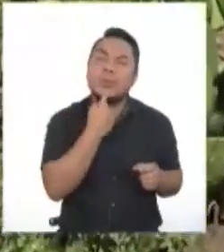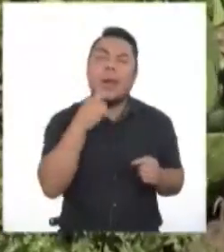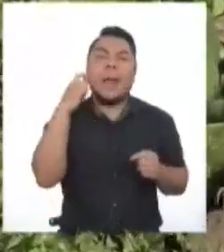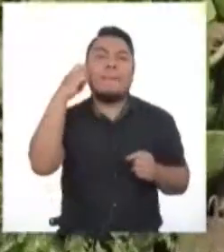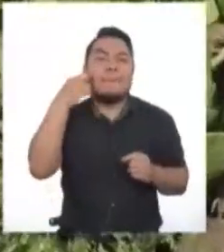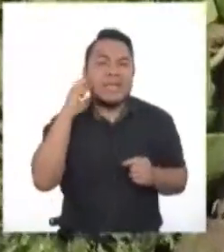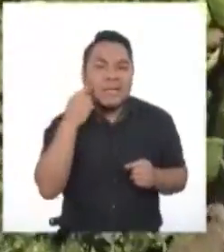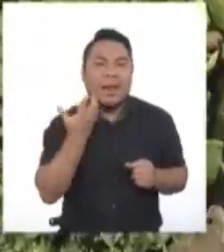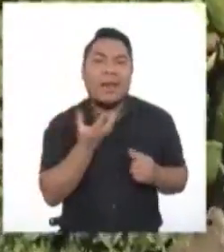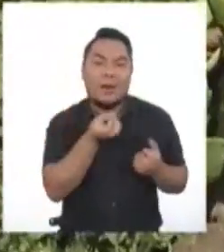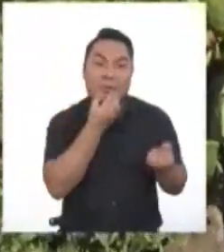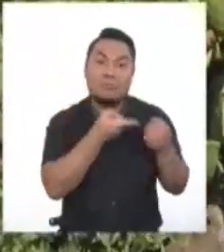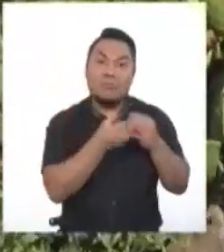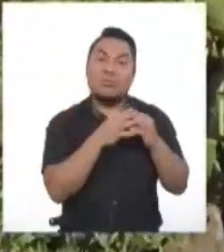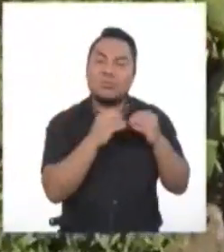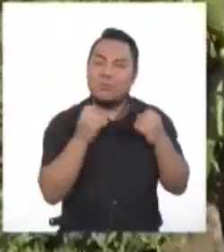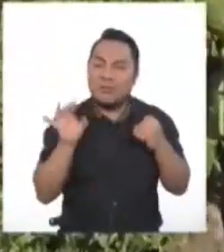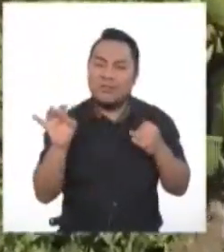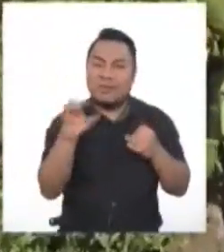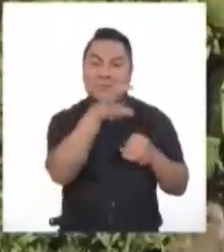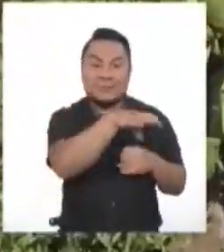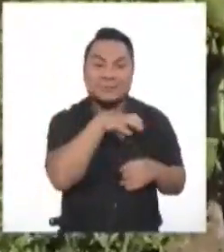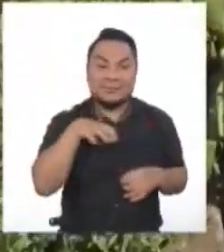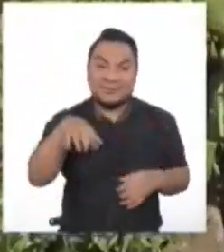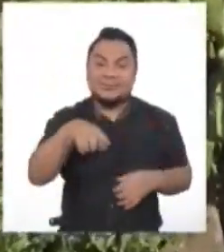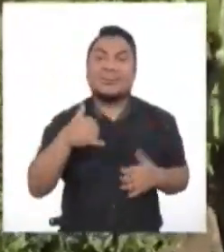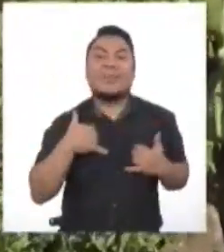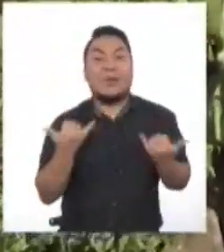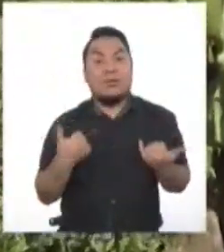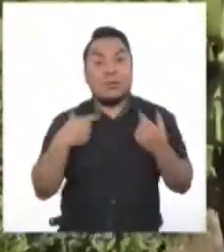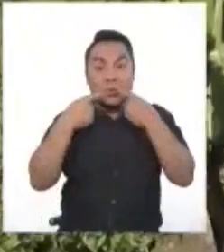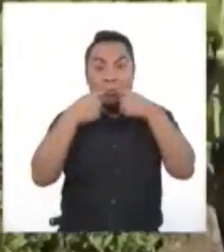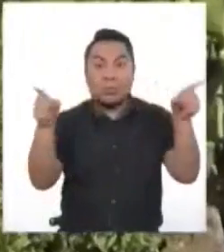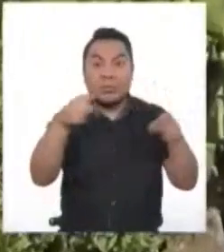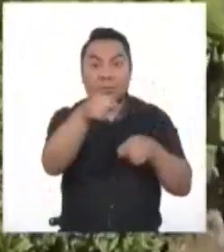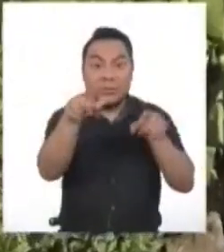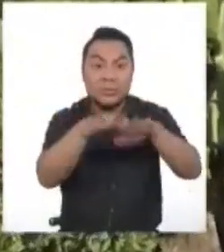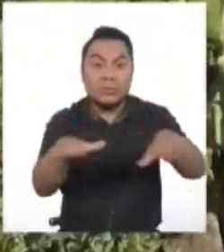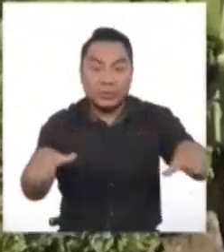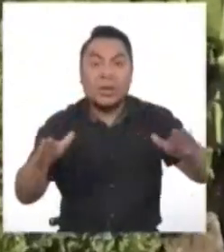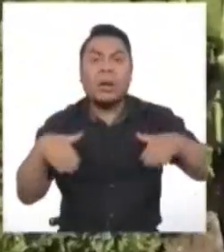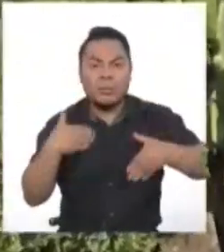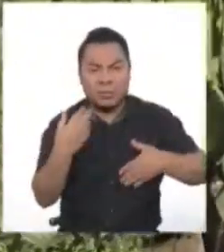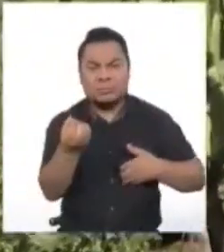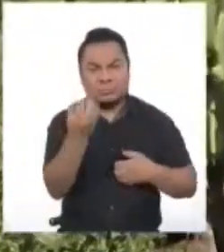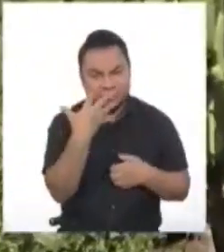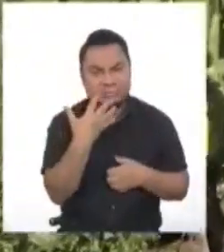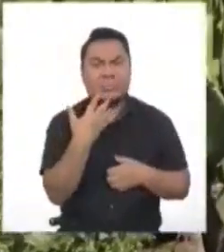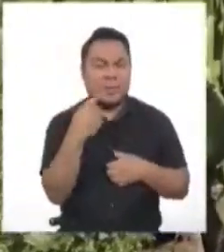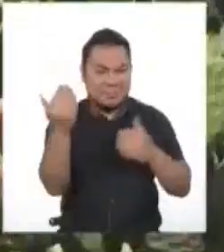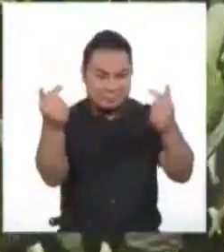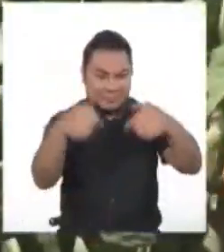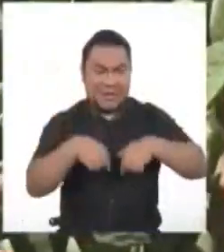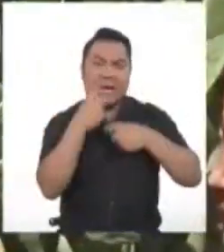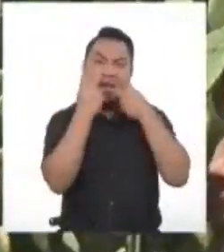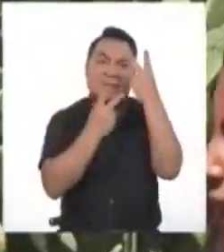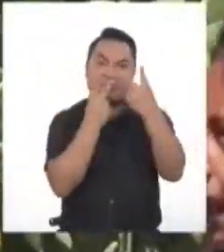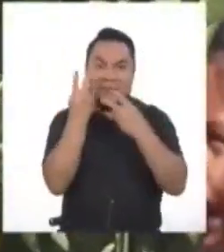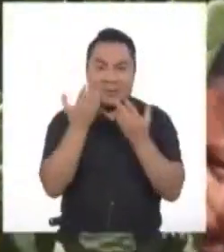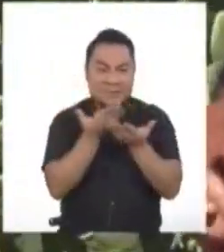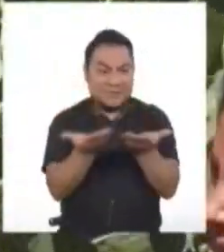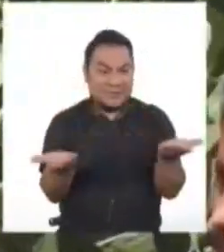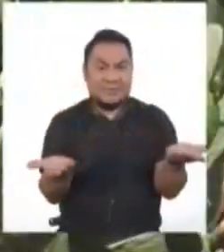piña. Y acá yo doy un mensaje a los niños para que puedan visitarnos y conocer